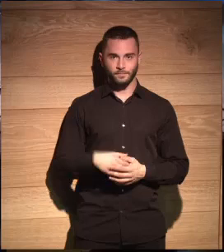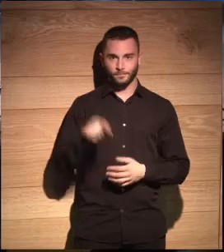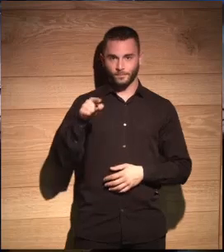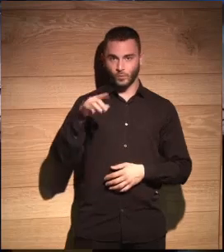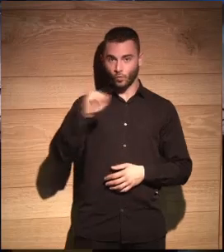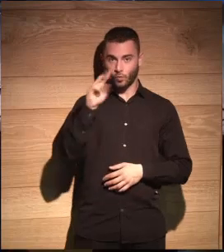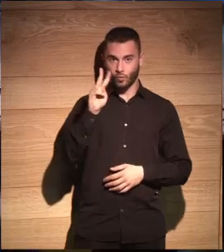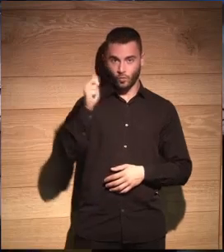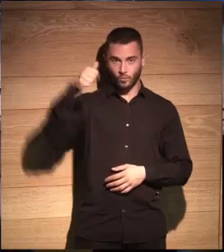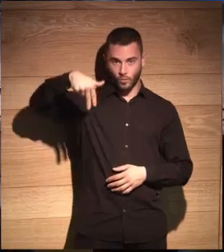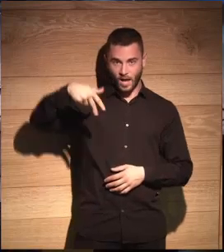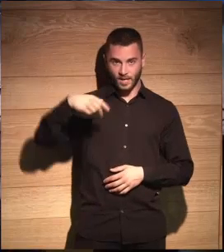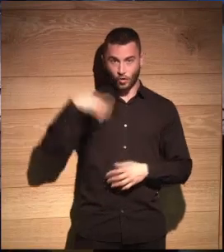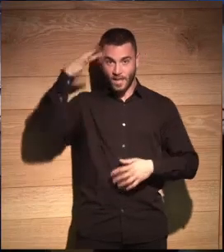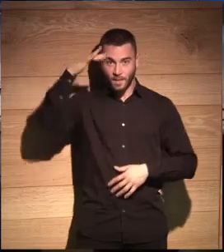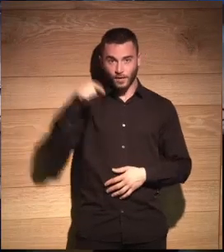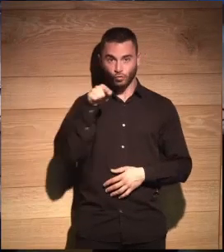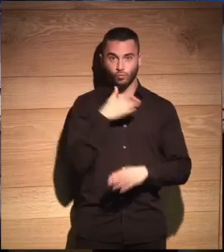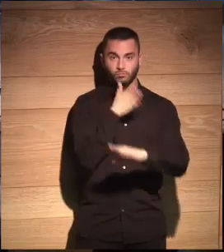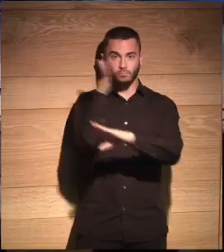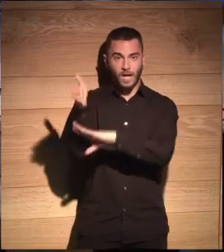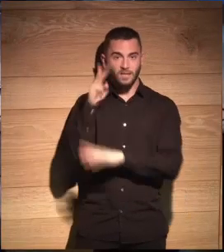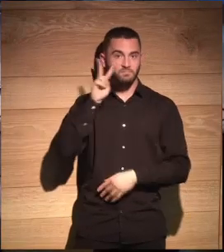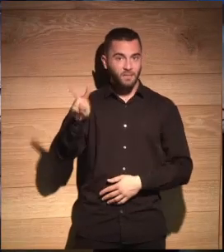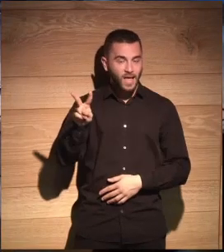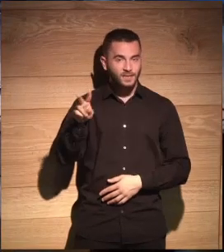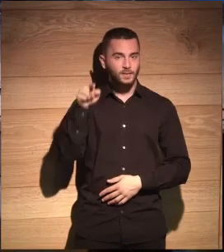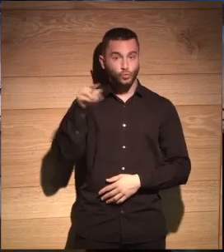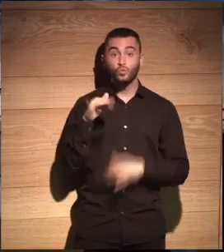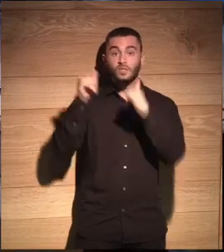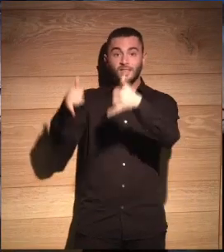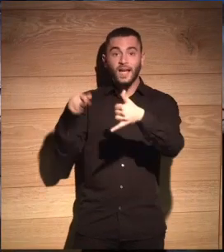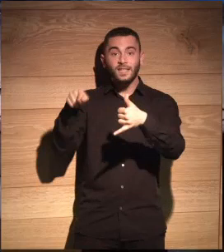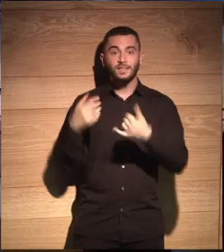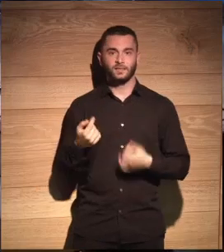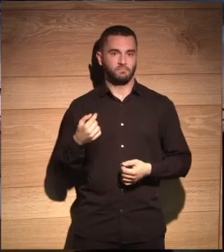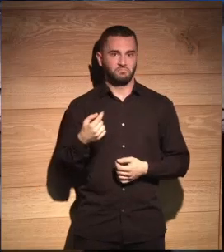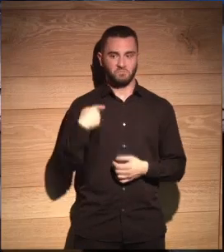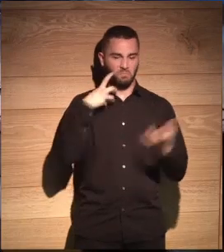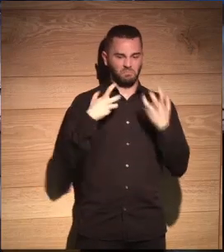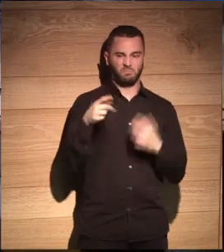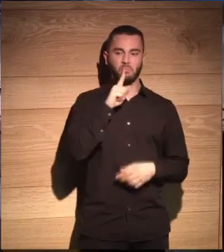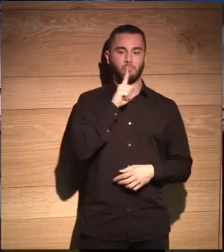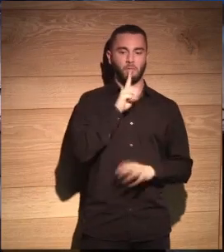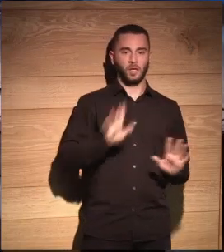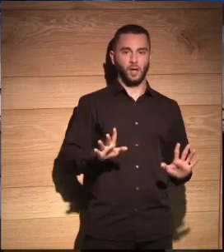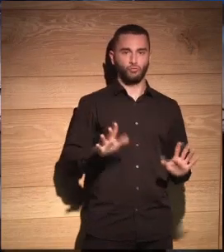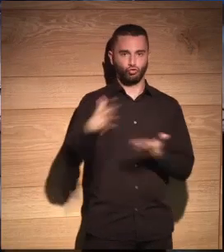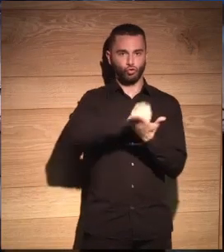que irías a verles, uh-huh. Cuando tú llegas allí... Me llamó la atención que estaban muy callados todos.